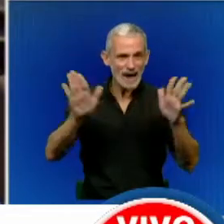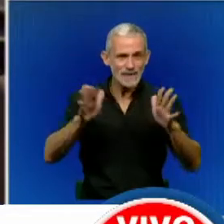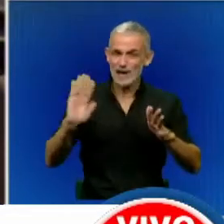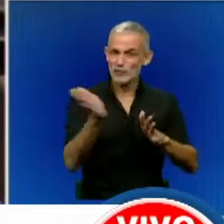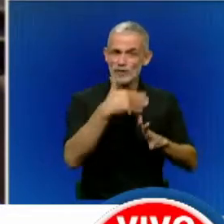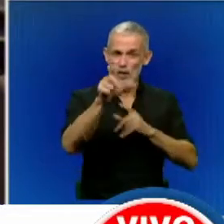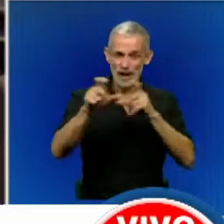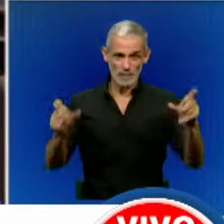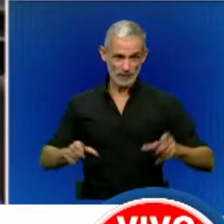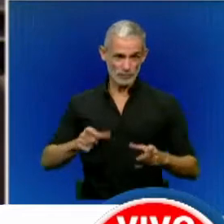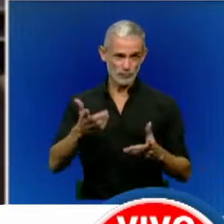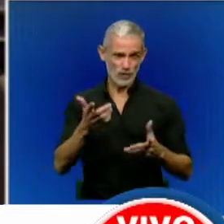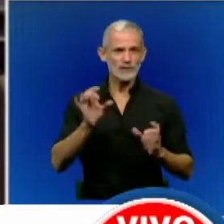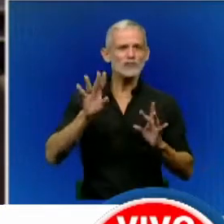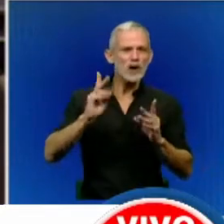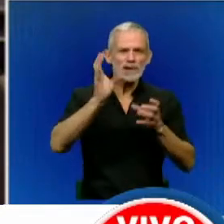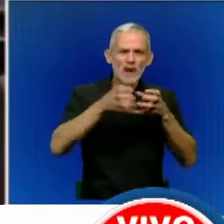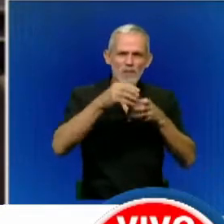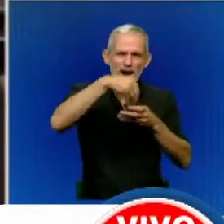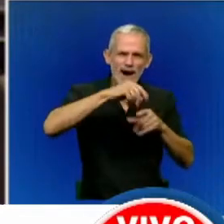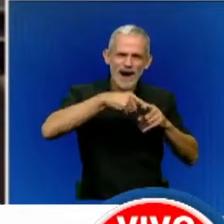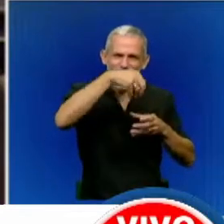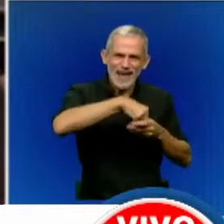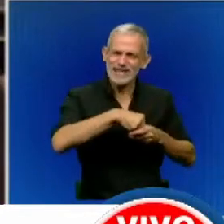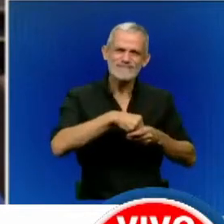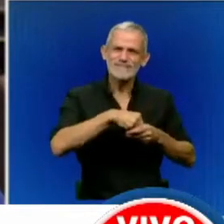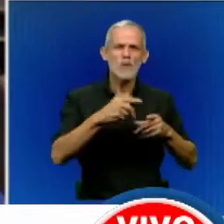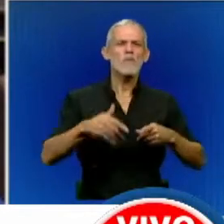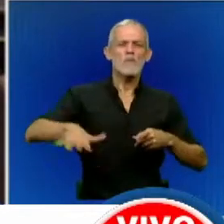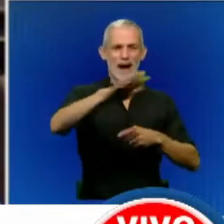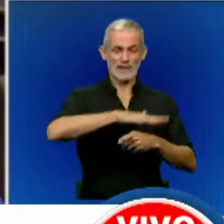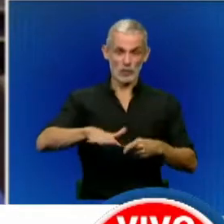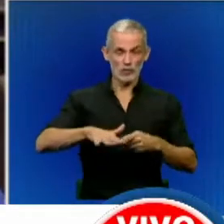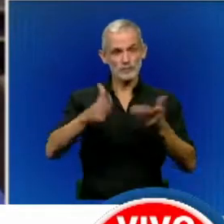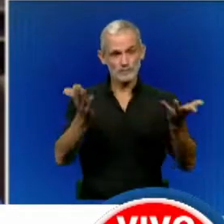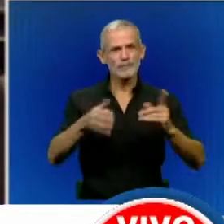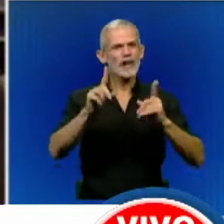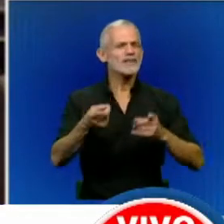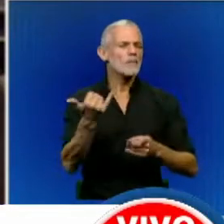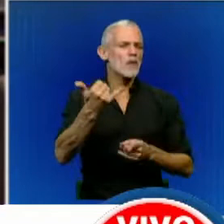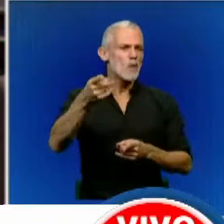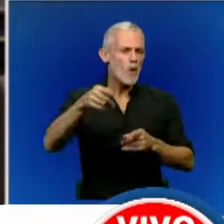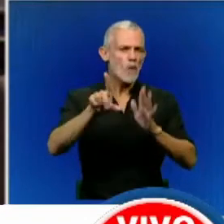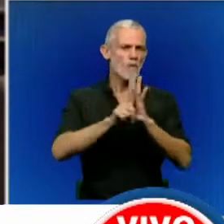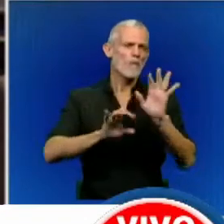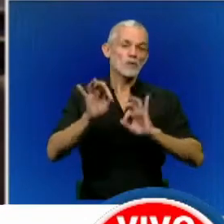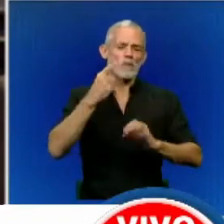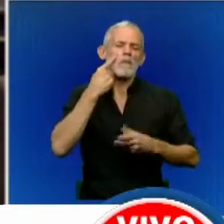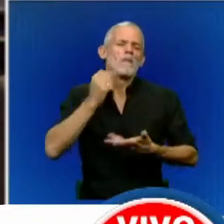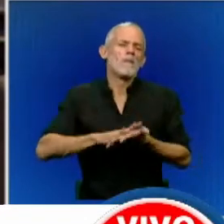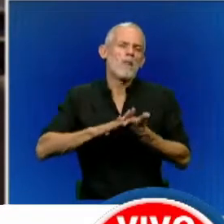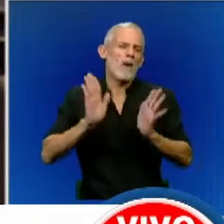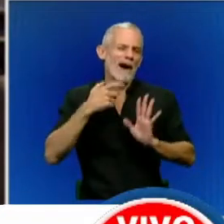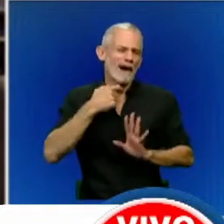la ciudadanía y no solo al interior de los partidos políticos. En el medio también estuvo la intentona